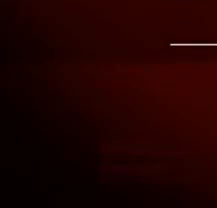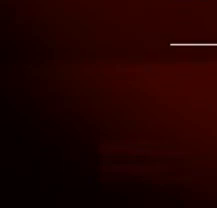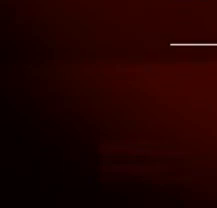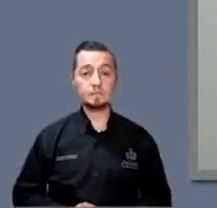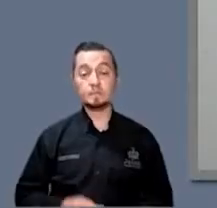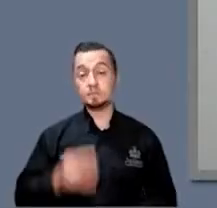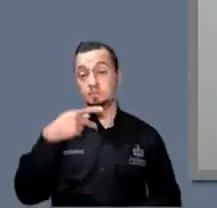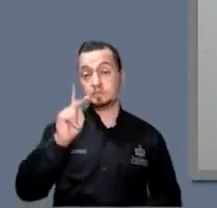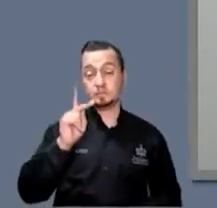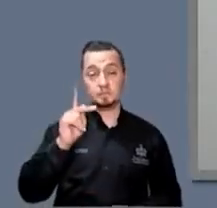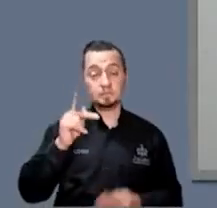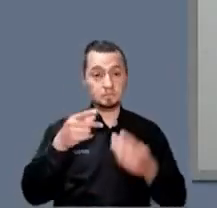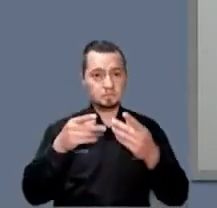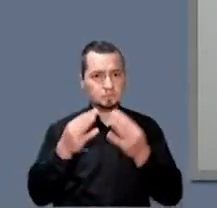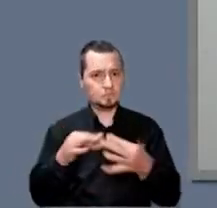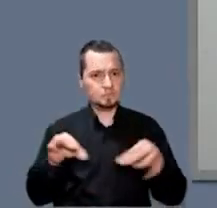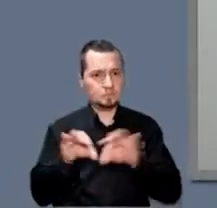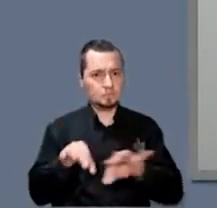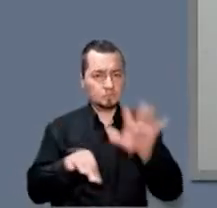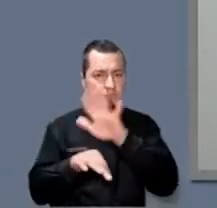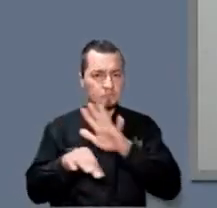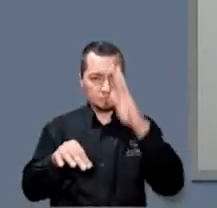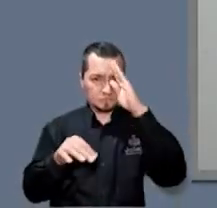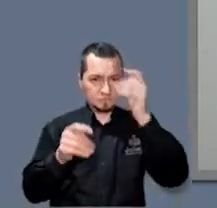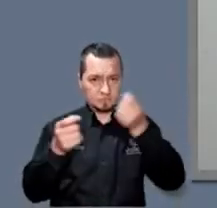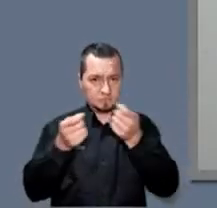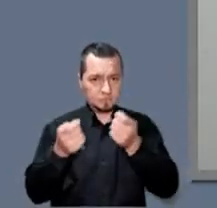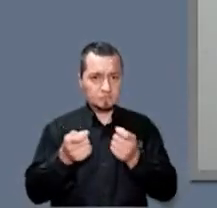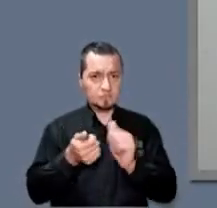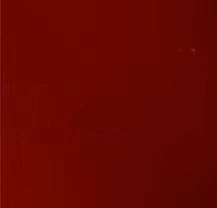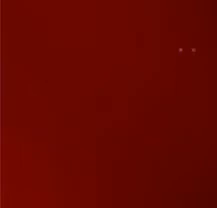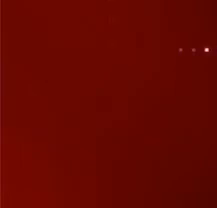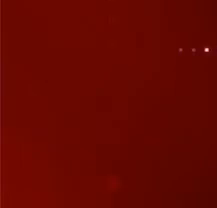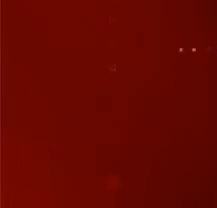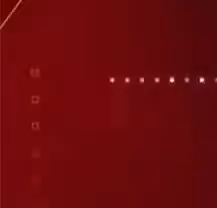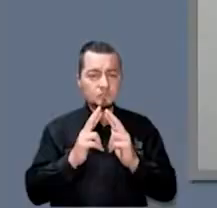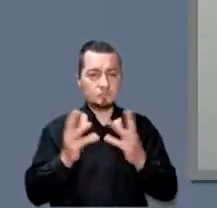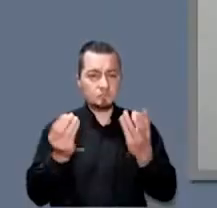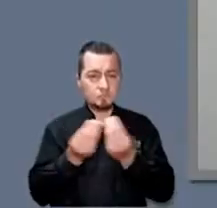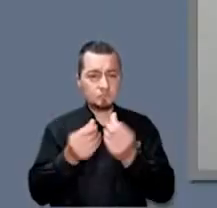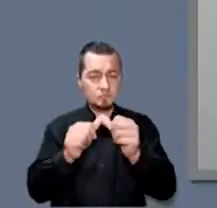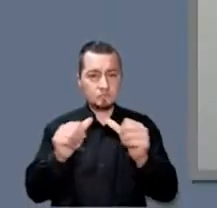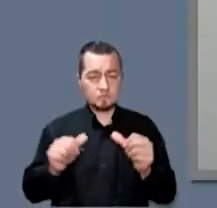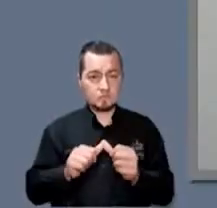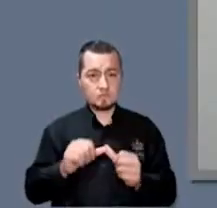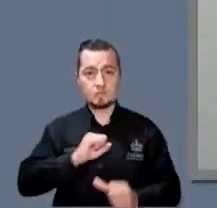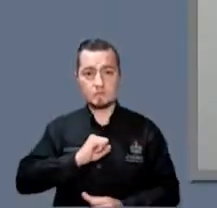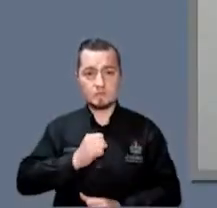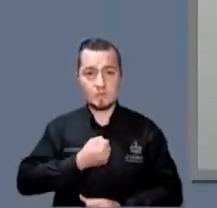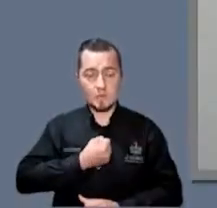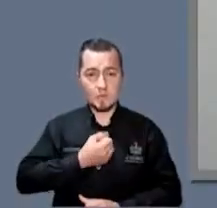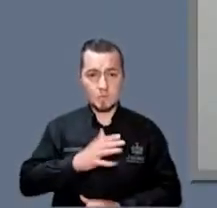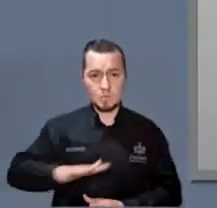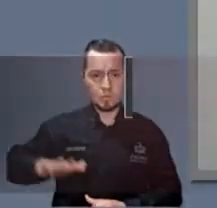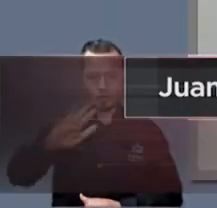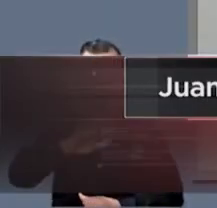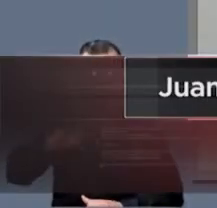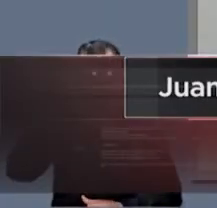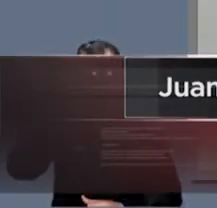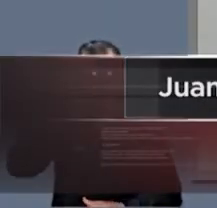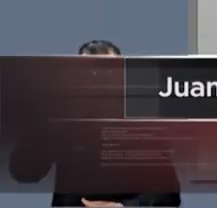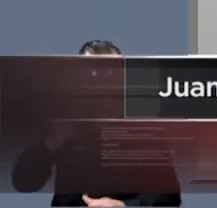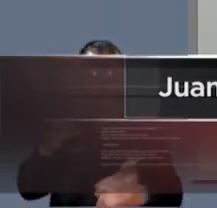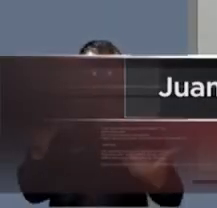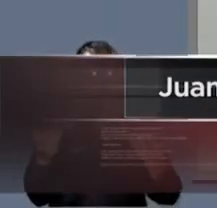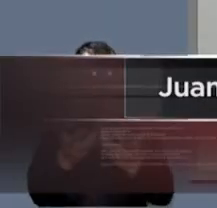zapopan informó el titular de cinta pública de jalisco juan partida murales se está sondeando la segunda etapa del